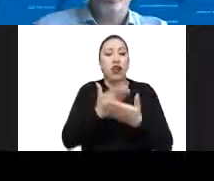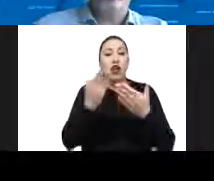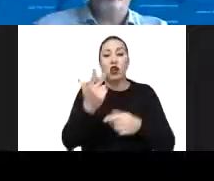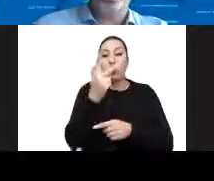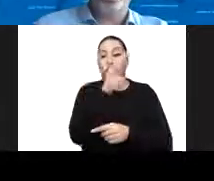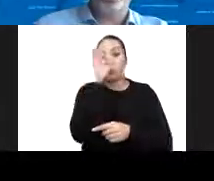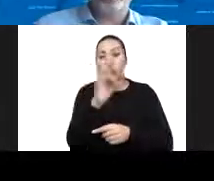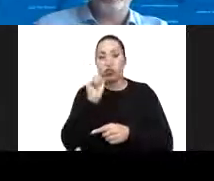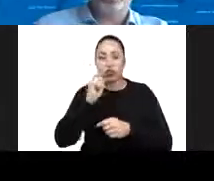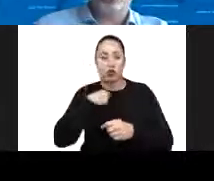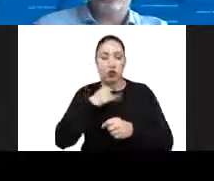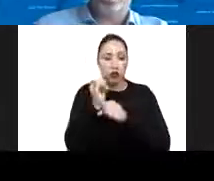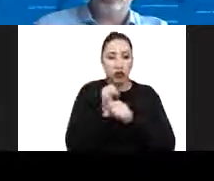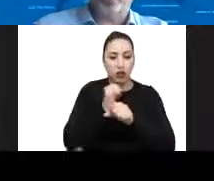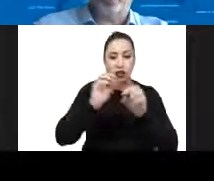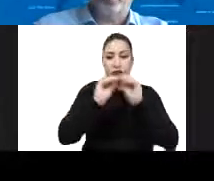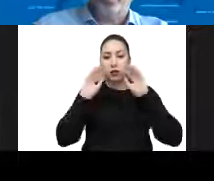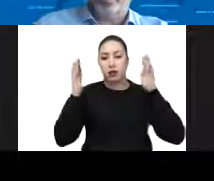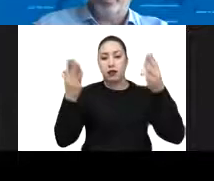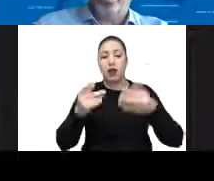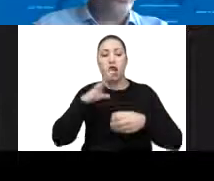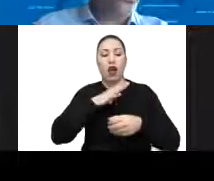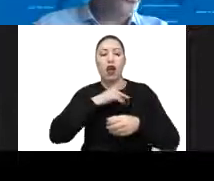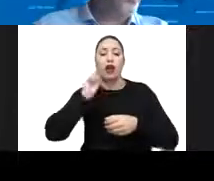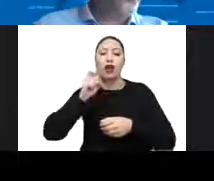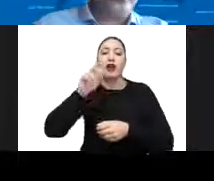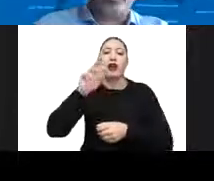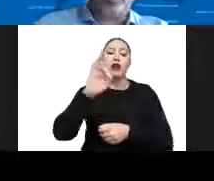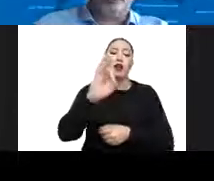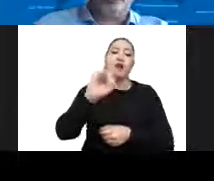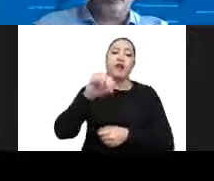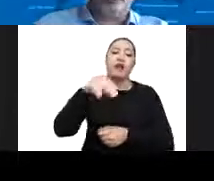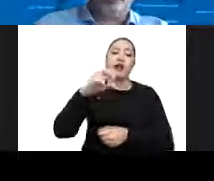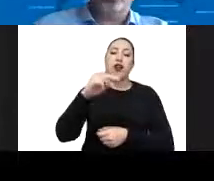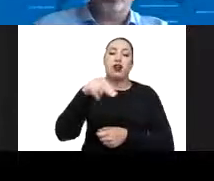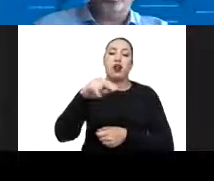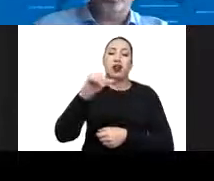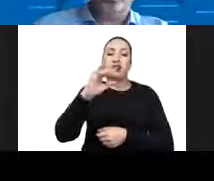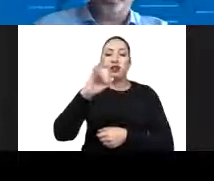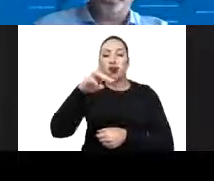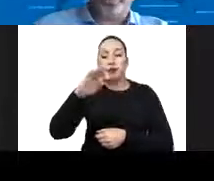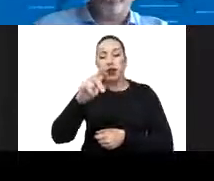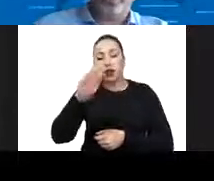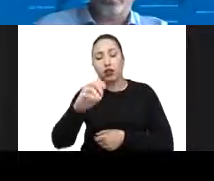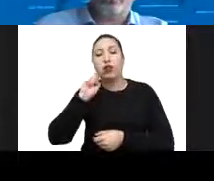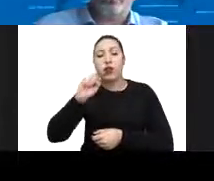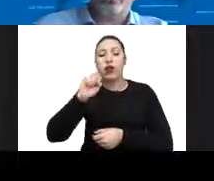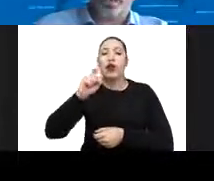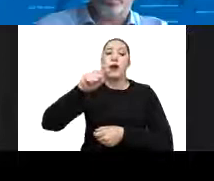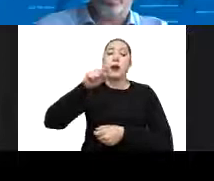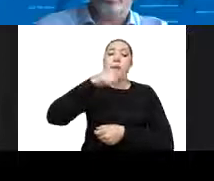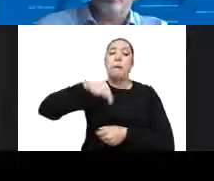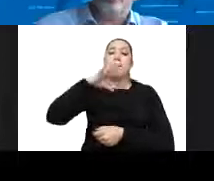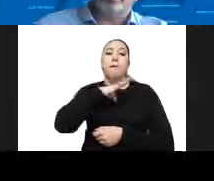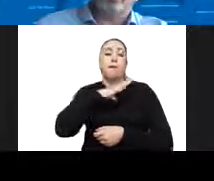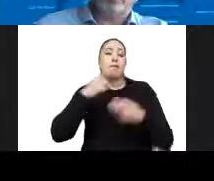global, vienen de financiamiento repagable. Esto es lo que nos lleva a tener un sector que obviamente financieramente es